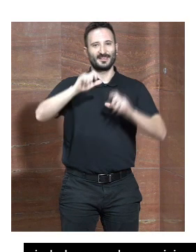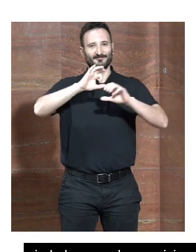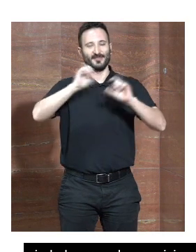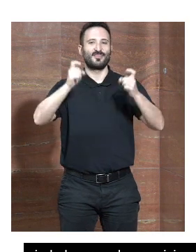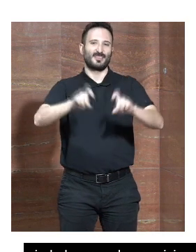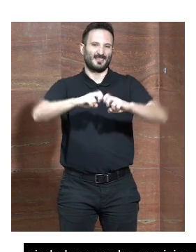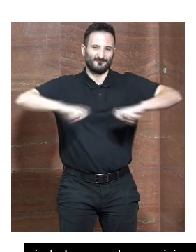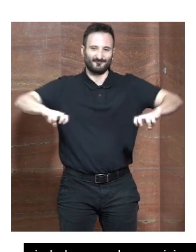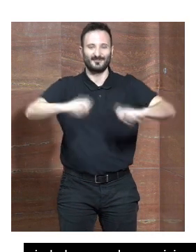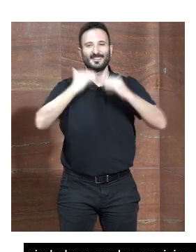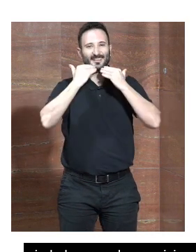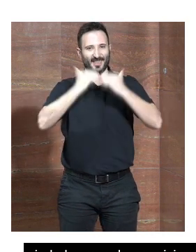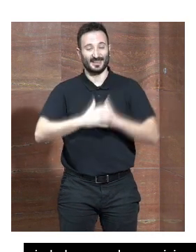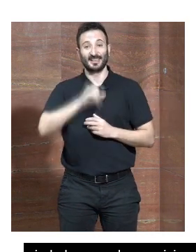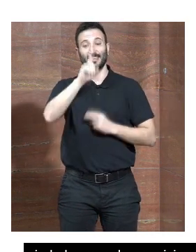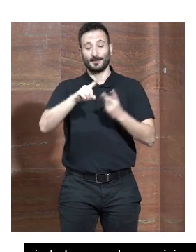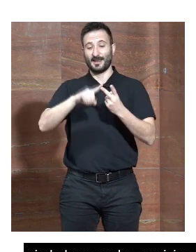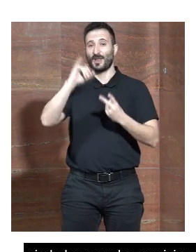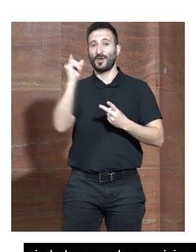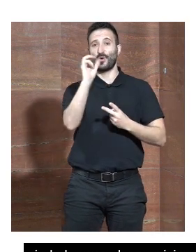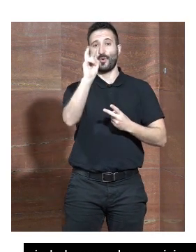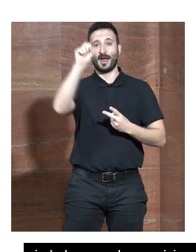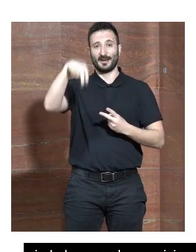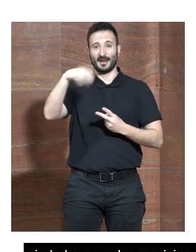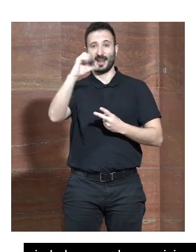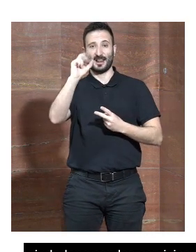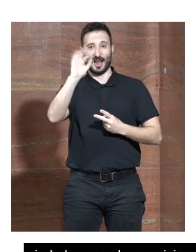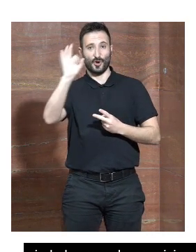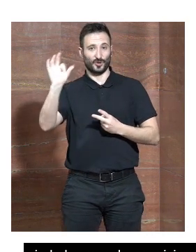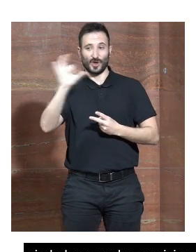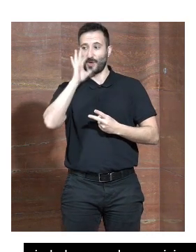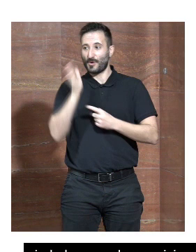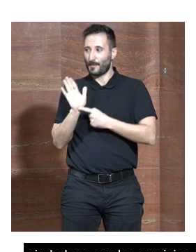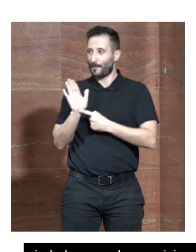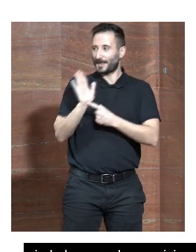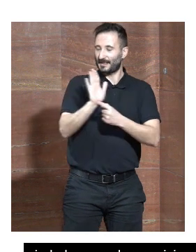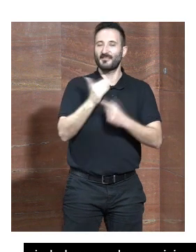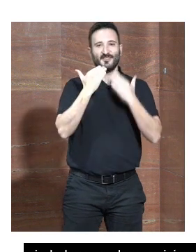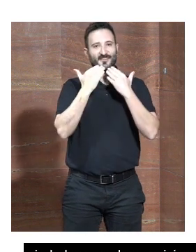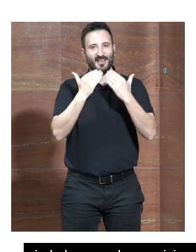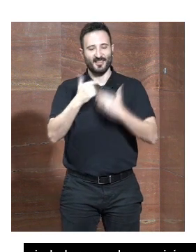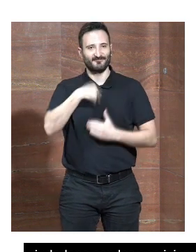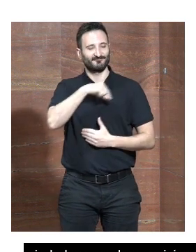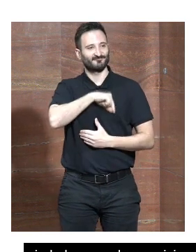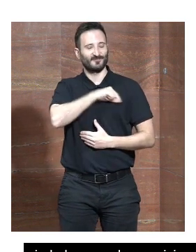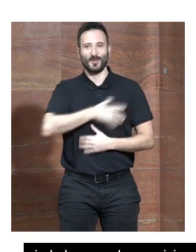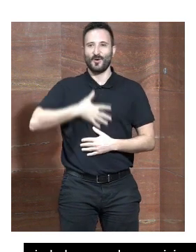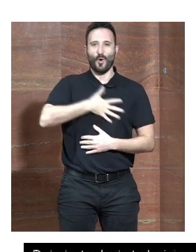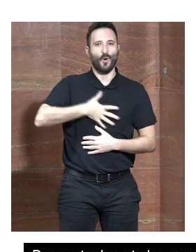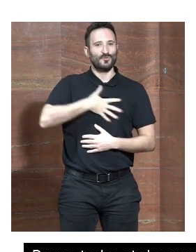sesión y muchas gracias, Juan Carlos, por la breve presentación. Pues la verdad que es un placer estar